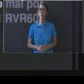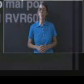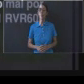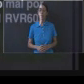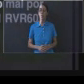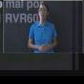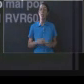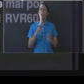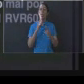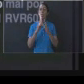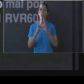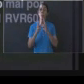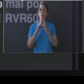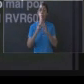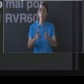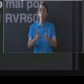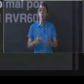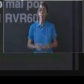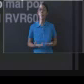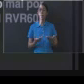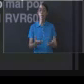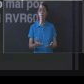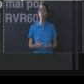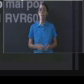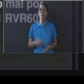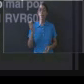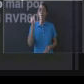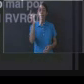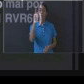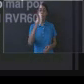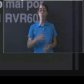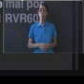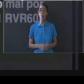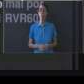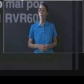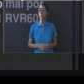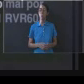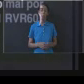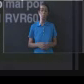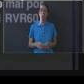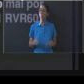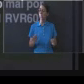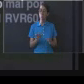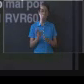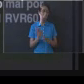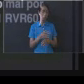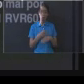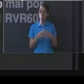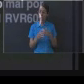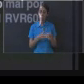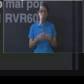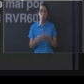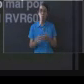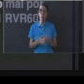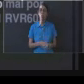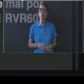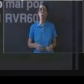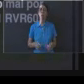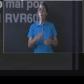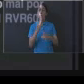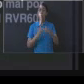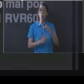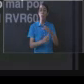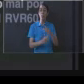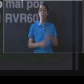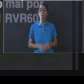Y David había dicho, ciertamente, en vano he guardado todo lo que éste tiene en el desierto. Sin que nada le haya faltado de todo cuanto